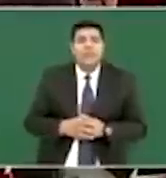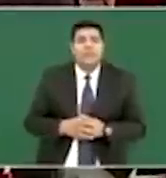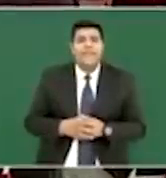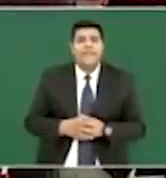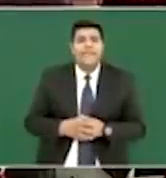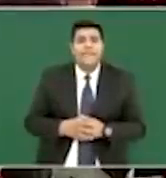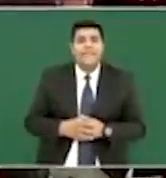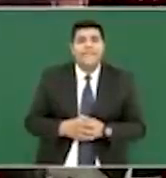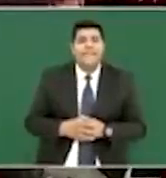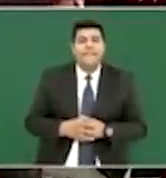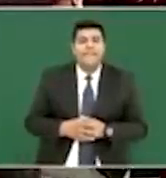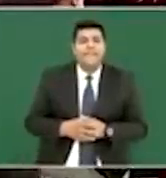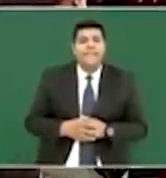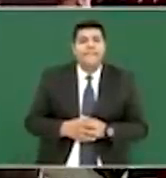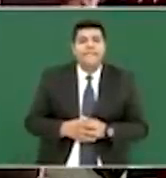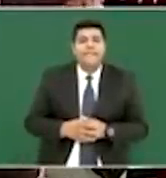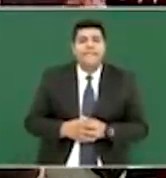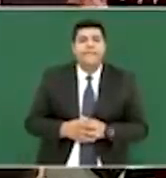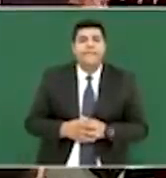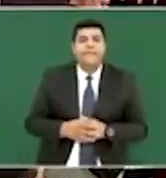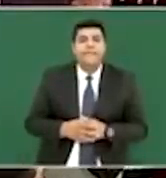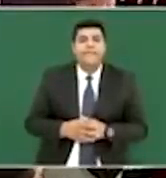Lo que vimos en la mañana.